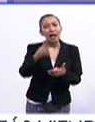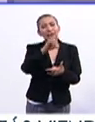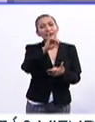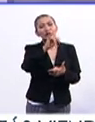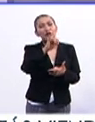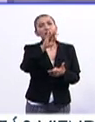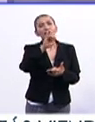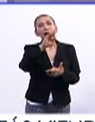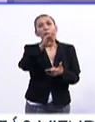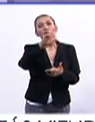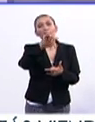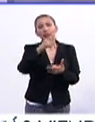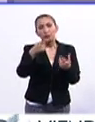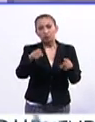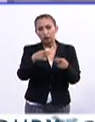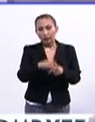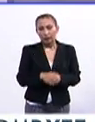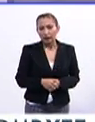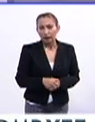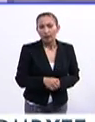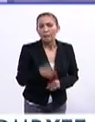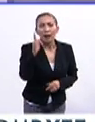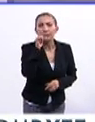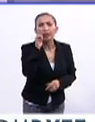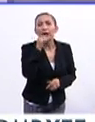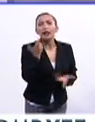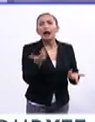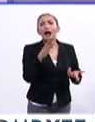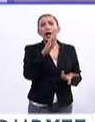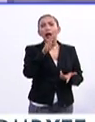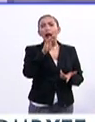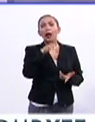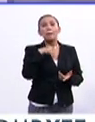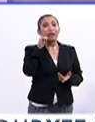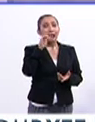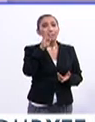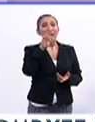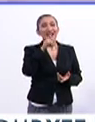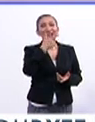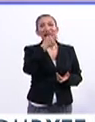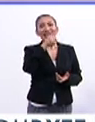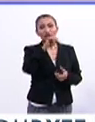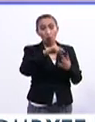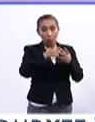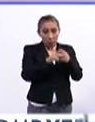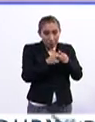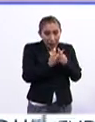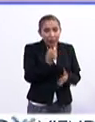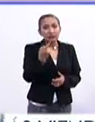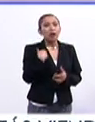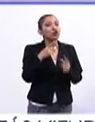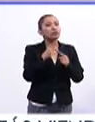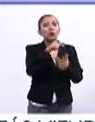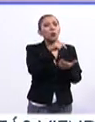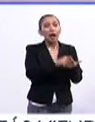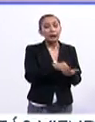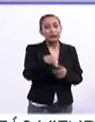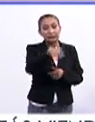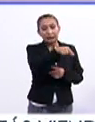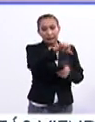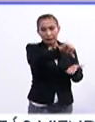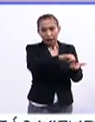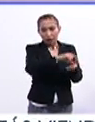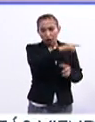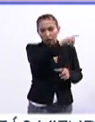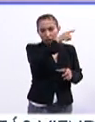aula de música recuerda nos mañana en el blas galindo mañana en blas galindo estrenamos toda derecha da recuerda nos está ahí en